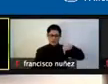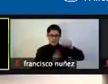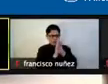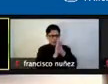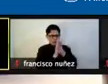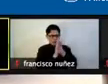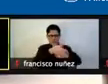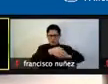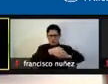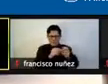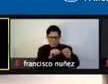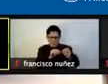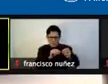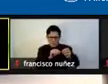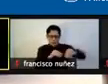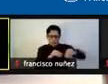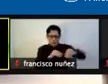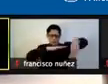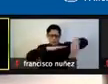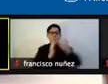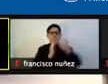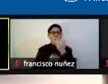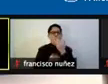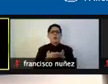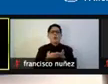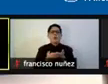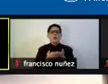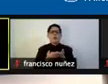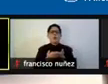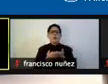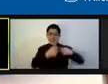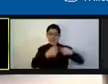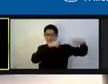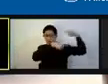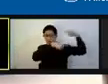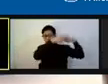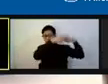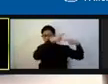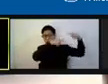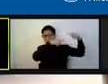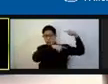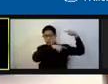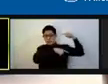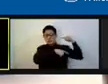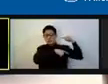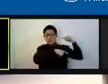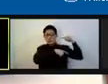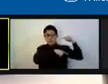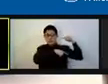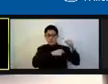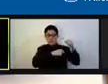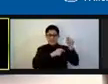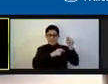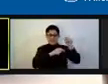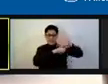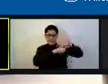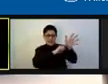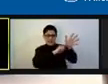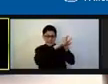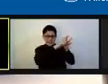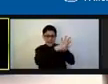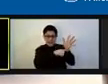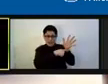Cuando la historia con esta rama, en mi caso, tiene ya casi como 40